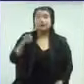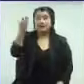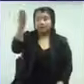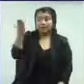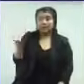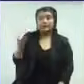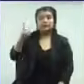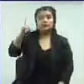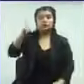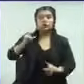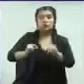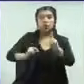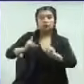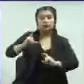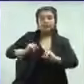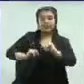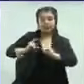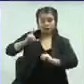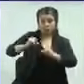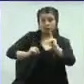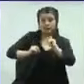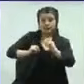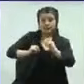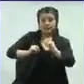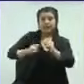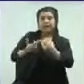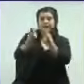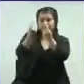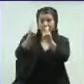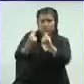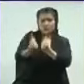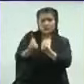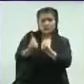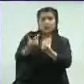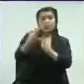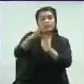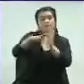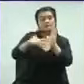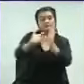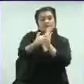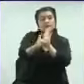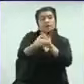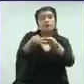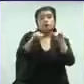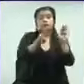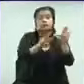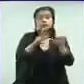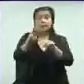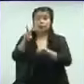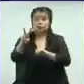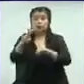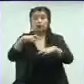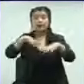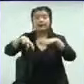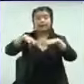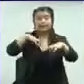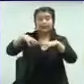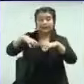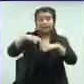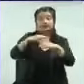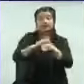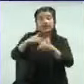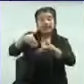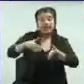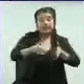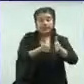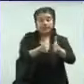licitaciones y cotizaciones se componen principalmente por 82 eventos de caminos,